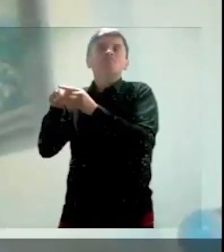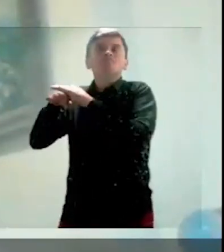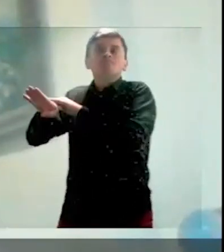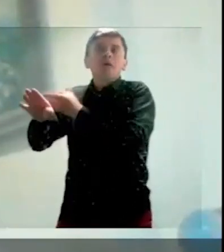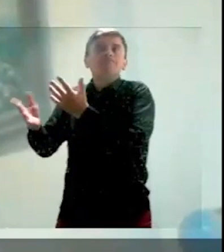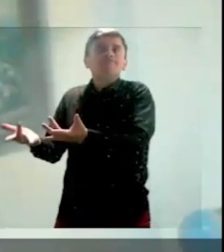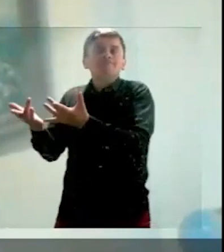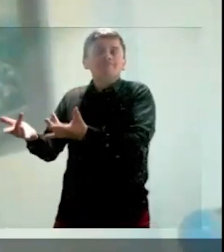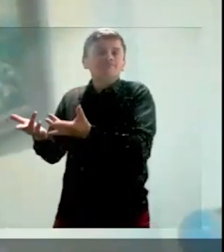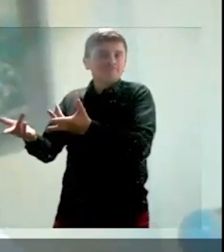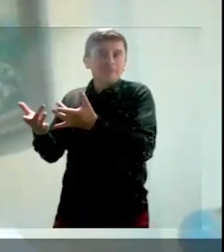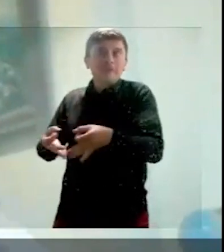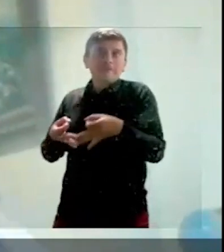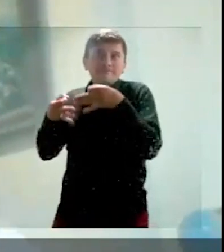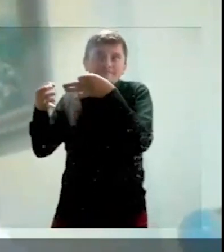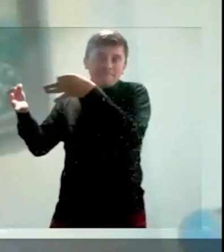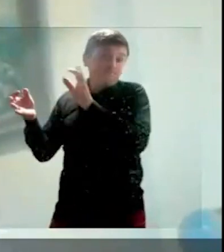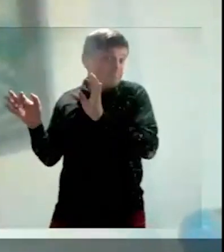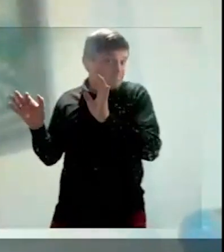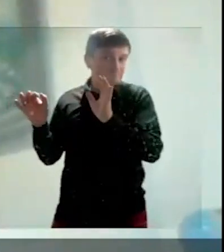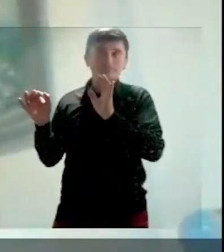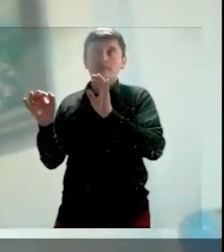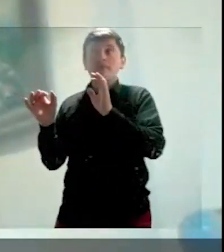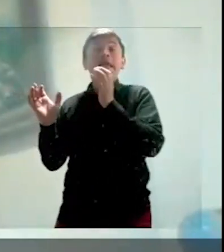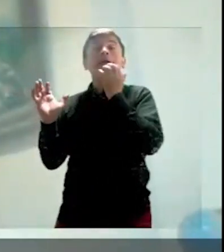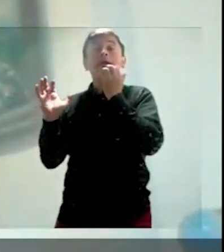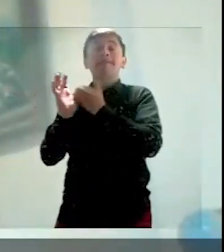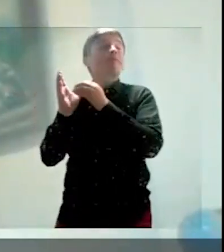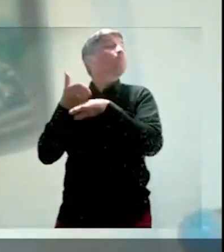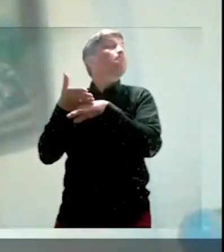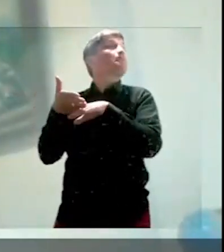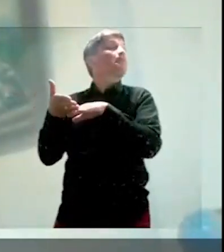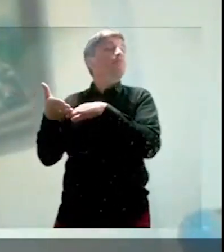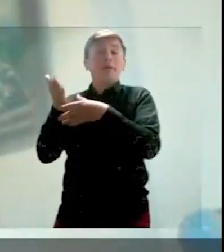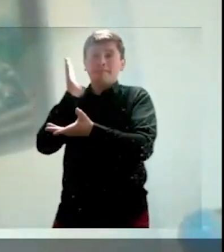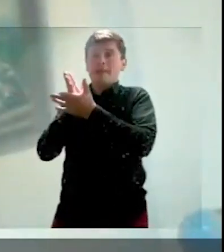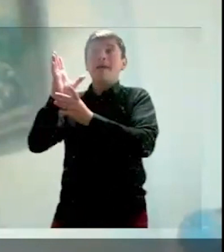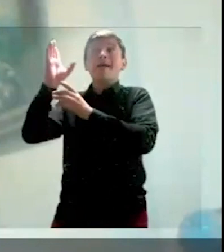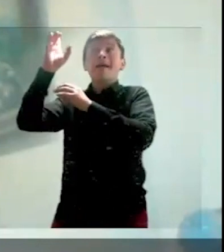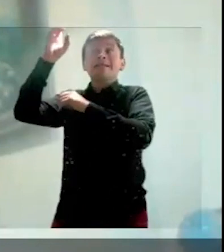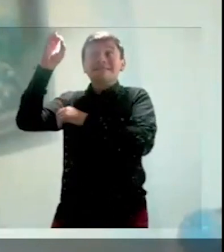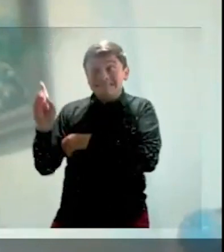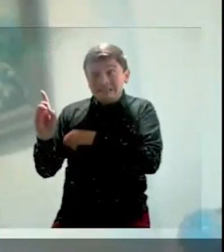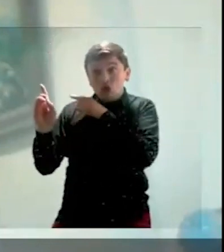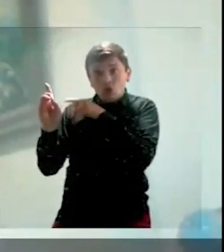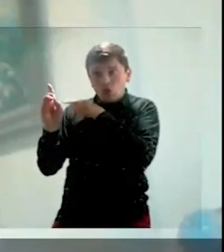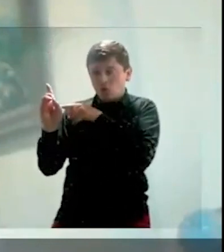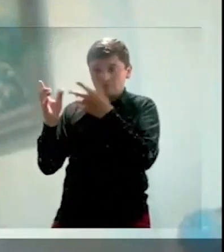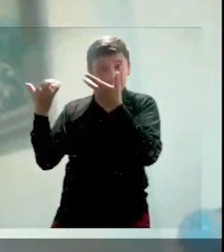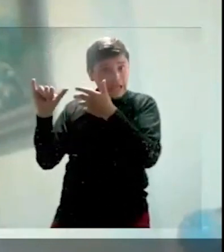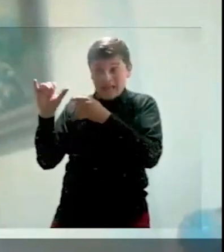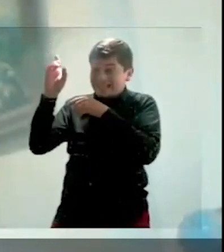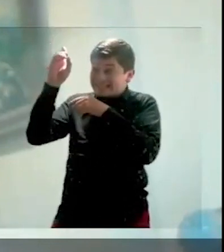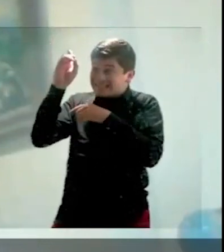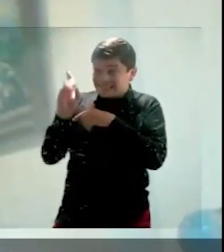así sucesivamente. Pero una vez que la decisión se toma, que creo que es lo que hace la pregunta, una vez que la